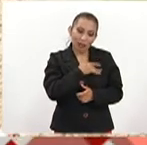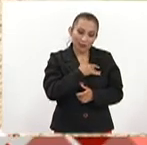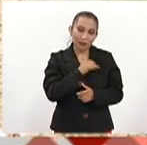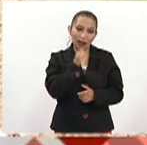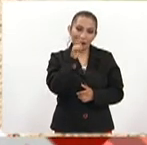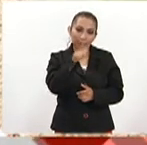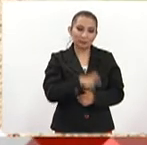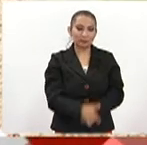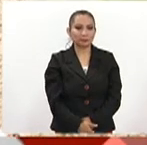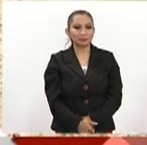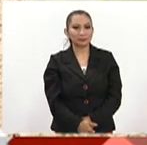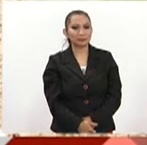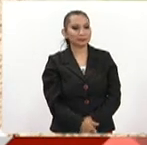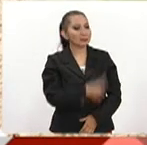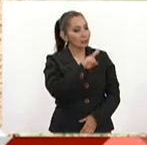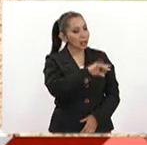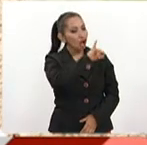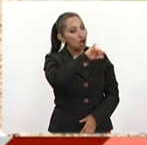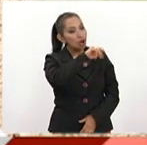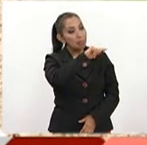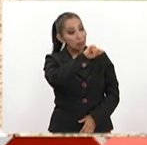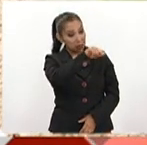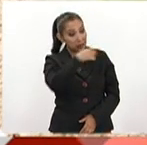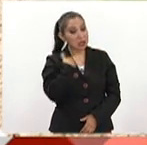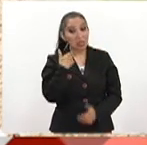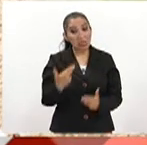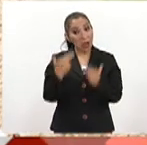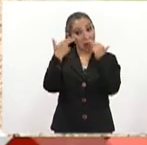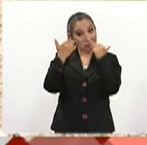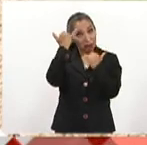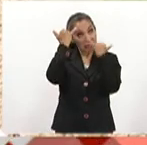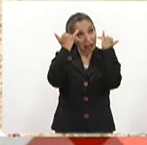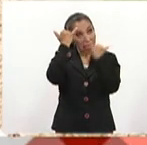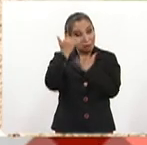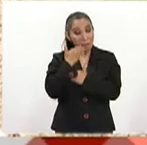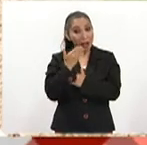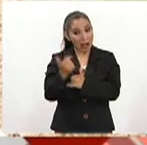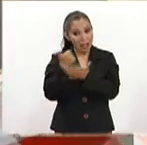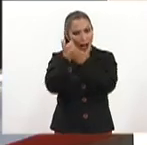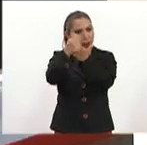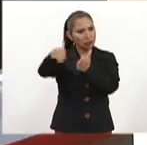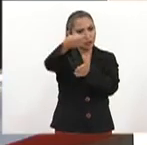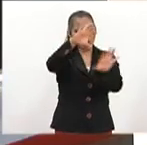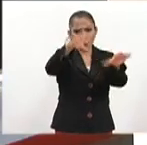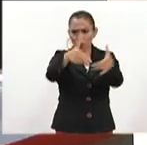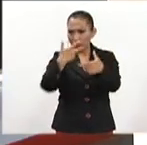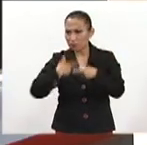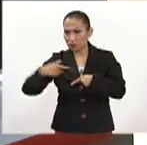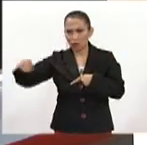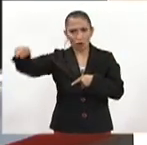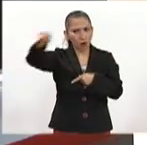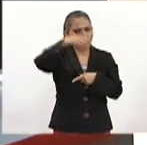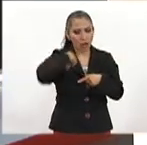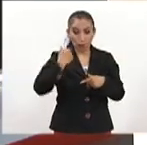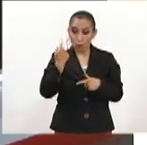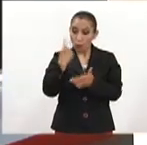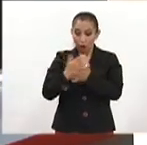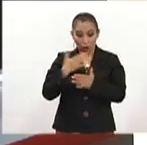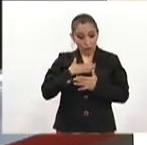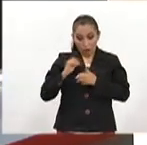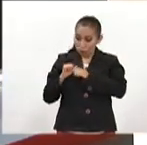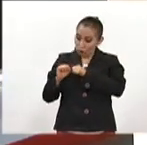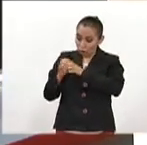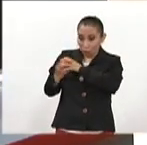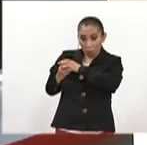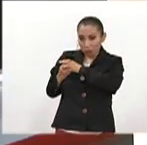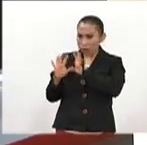alma. Sin duda alguna, Jonathan. Y además, emprender, como bien dices, es también ayudar a la comunidad, a la sociedad, no solamente a ti o a tus